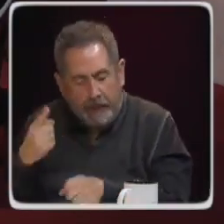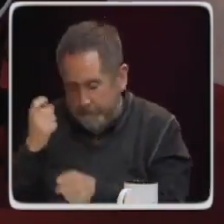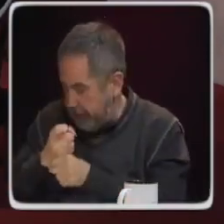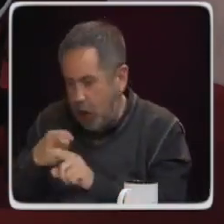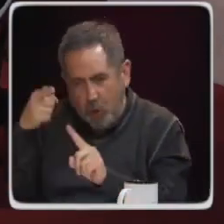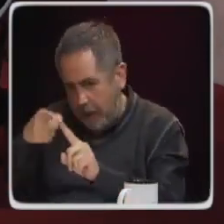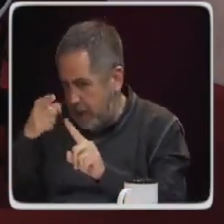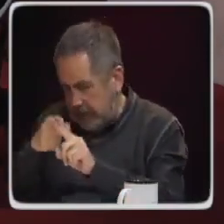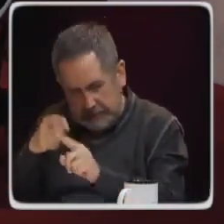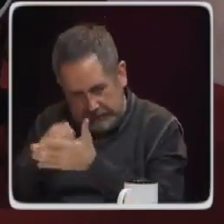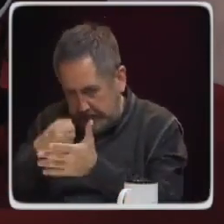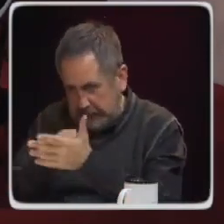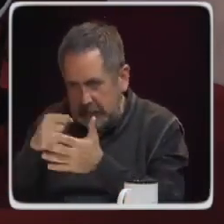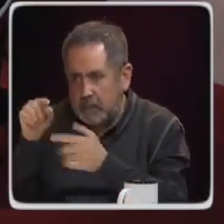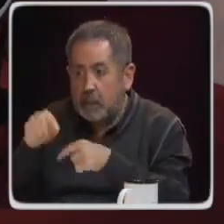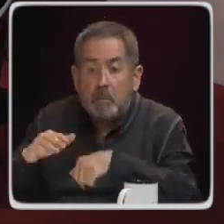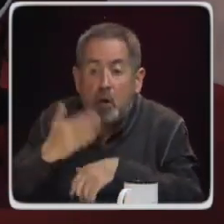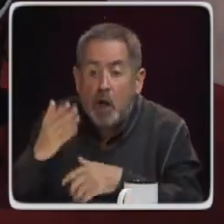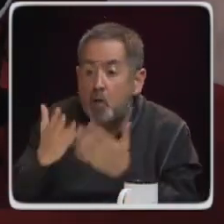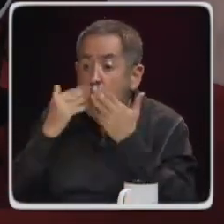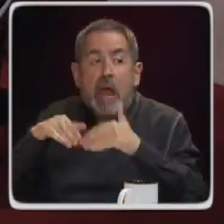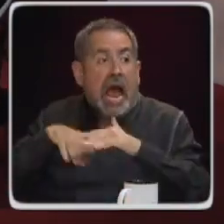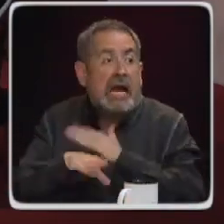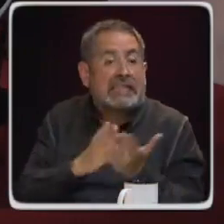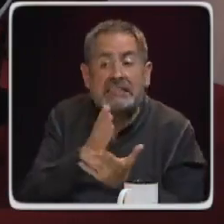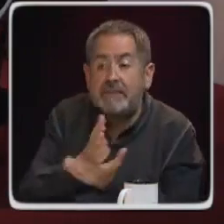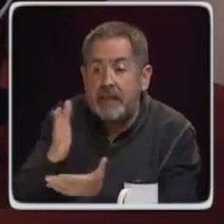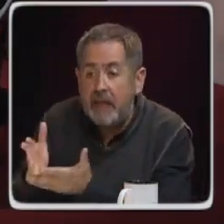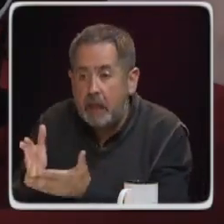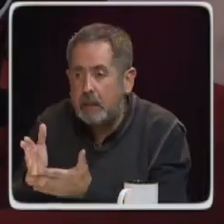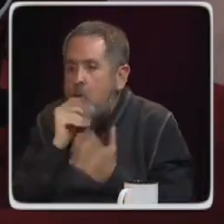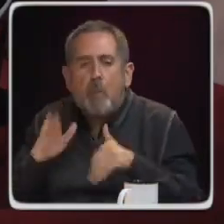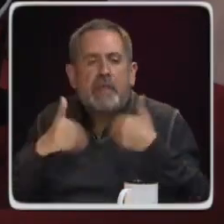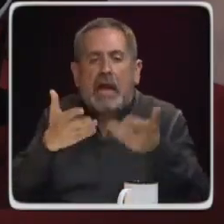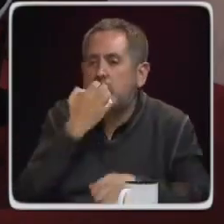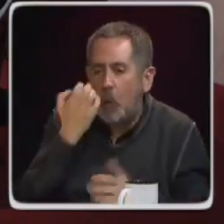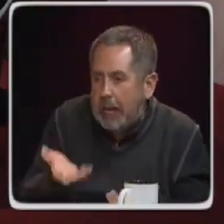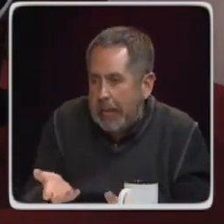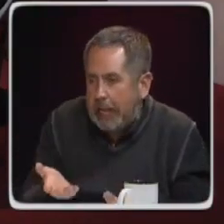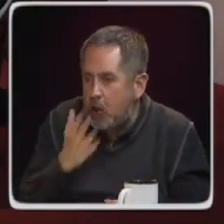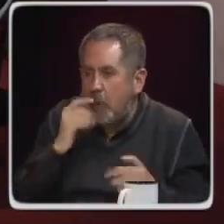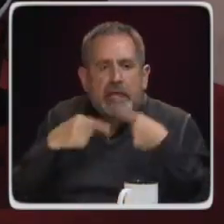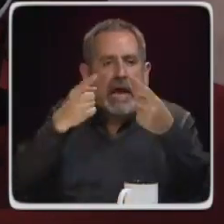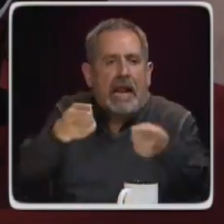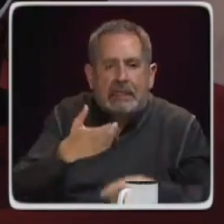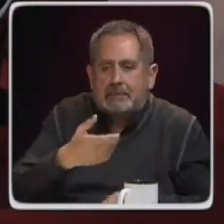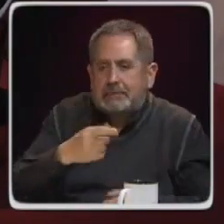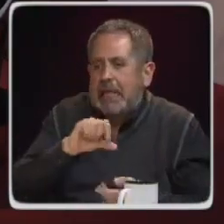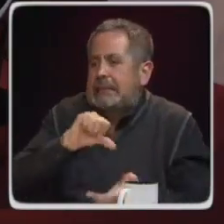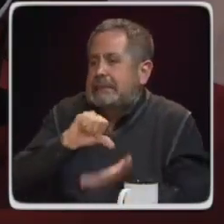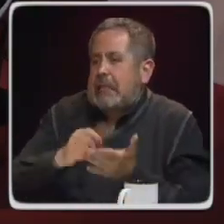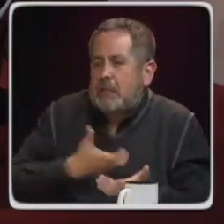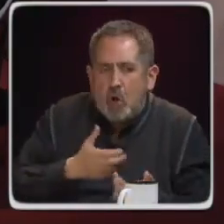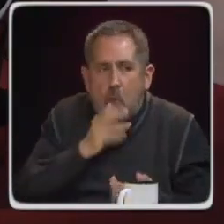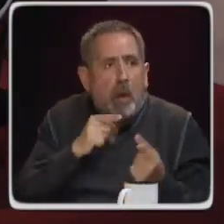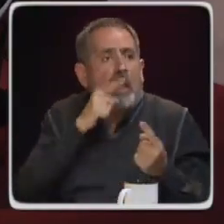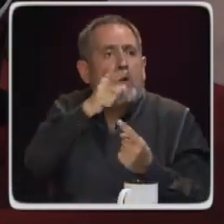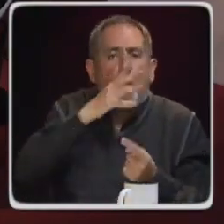se aplica de una manera adecuada. Es urgente que la legislación hable y se especifique para que la